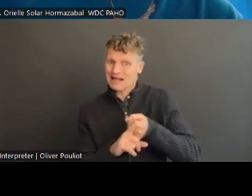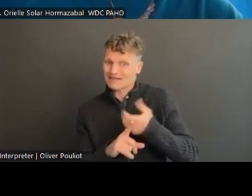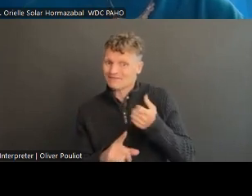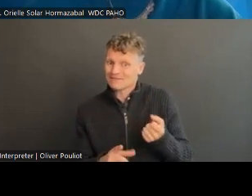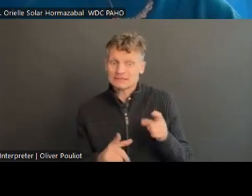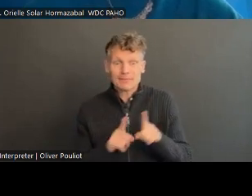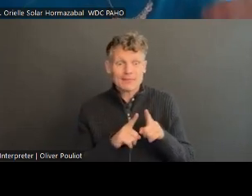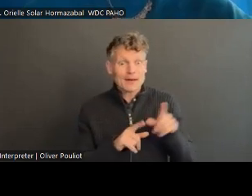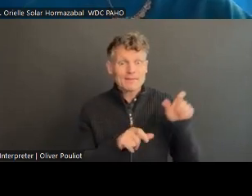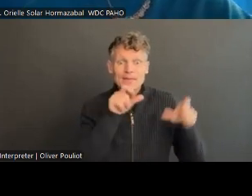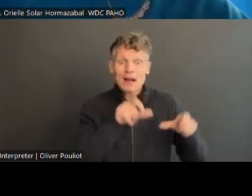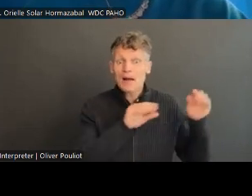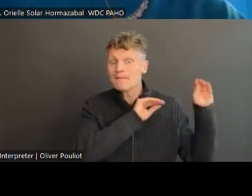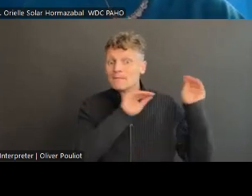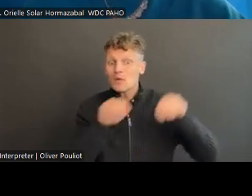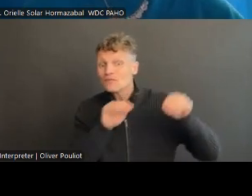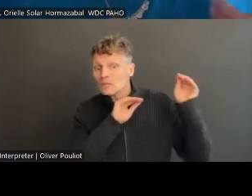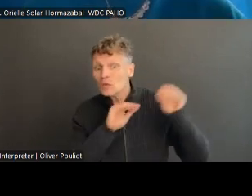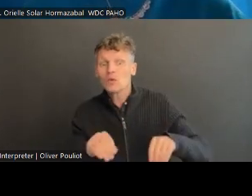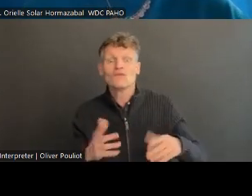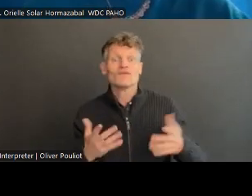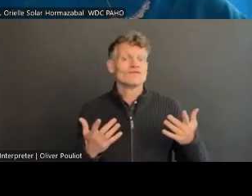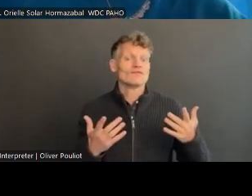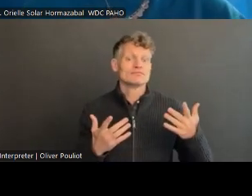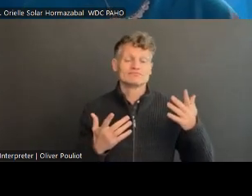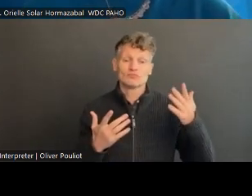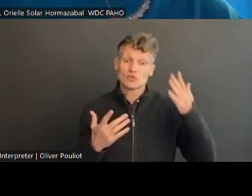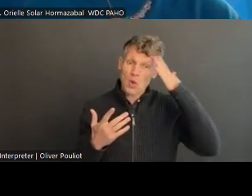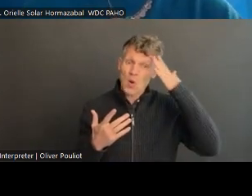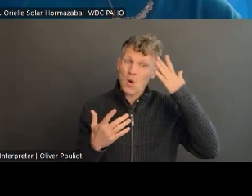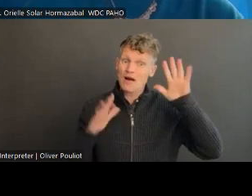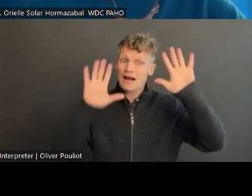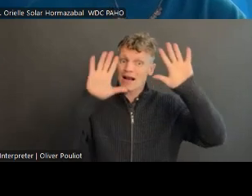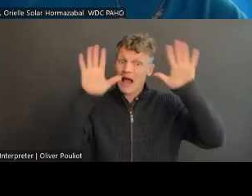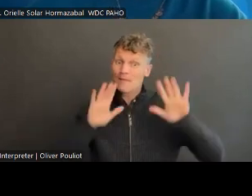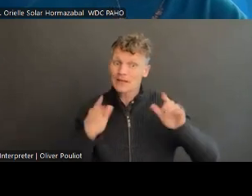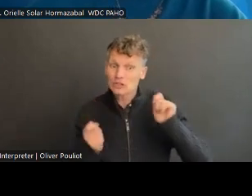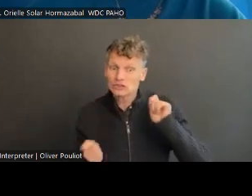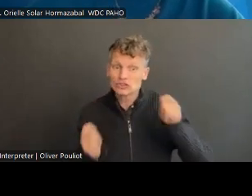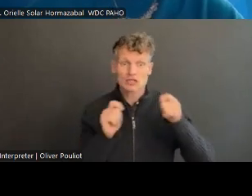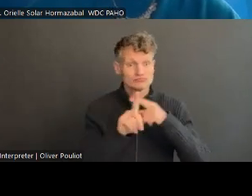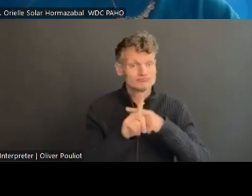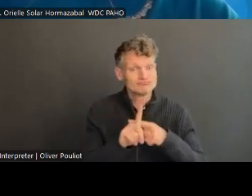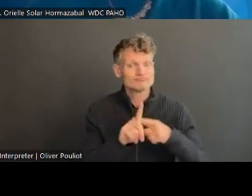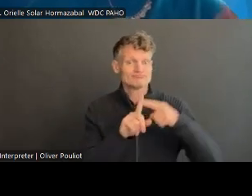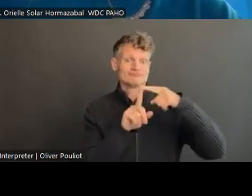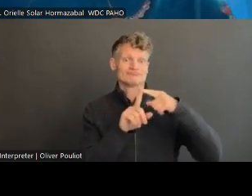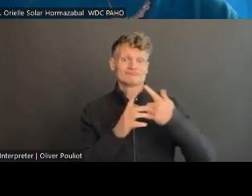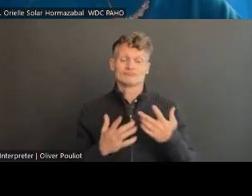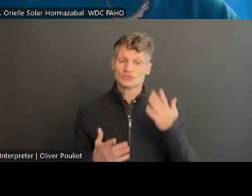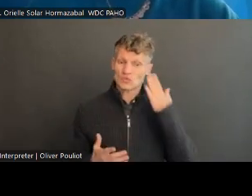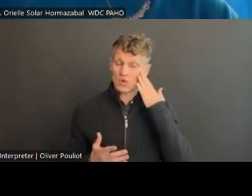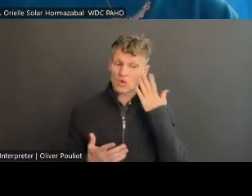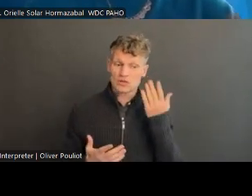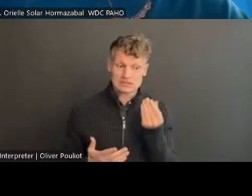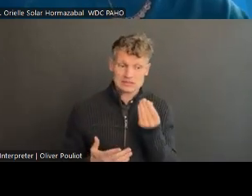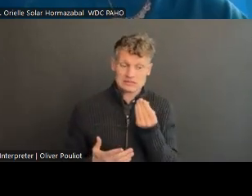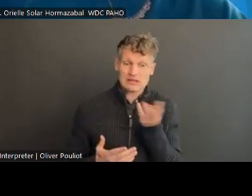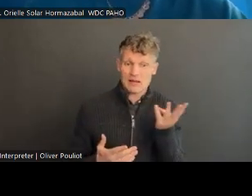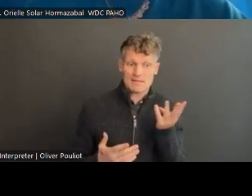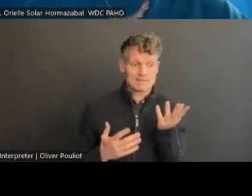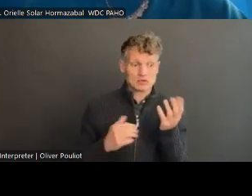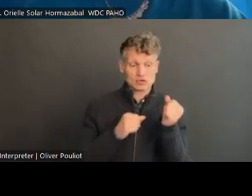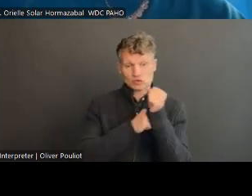climático, pero vemos que detrás de eso hay ciertos mecanismos y ciertos aspectos estructurales que están marcando de manera importante